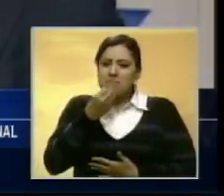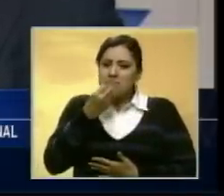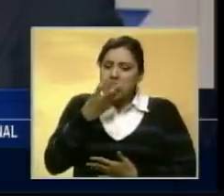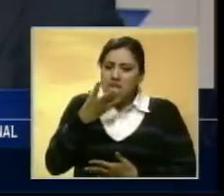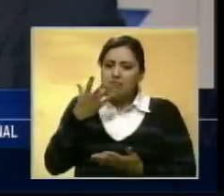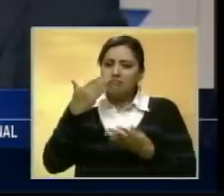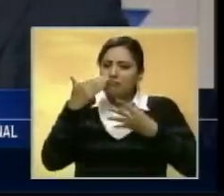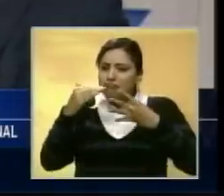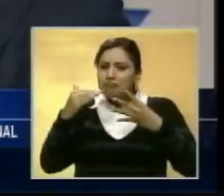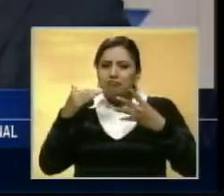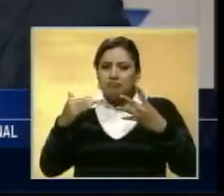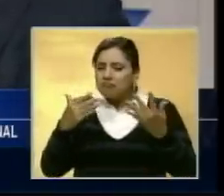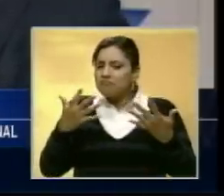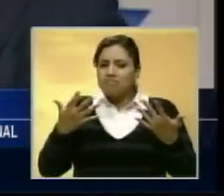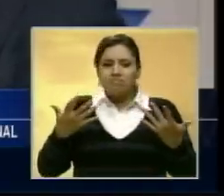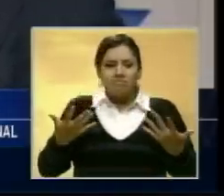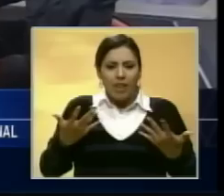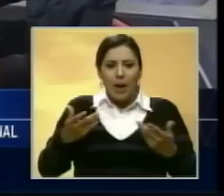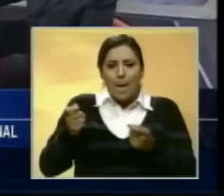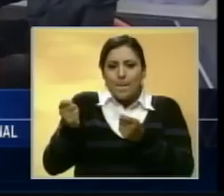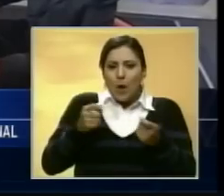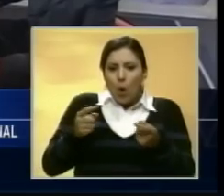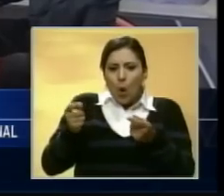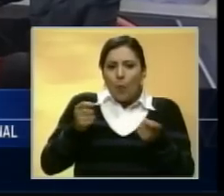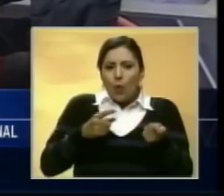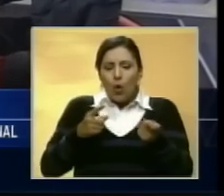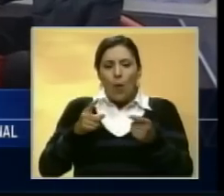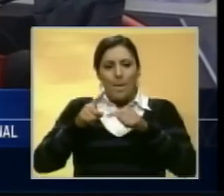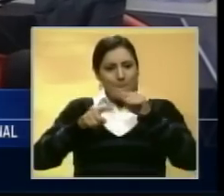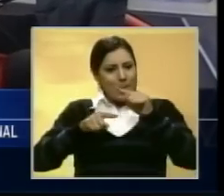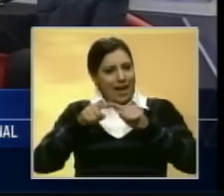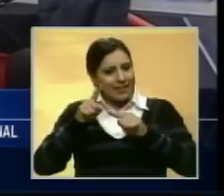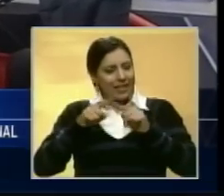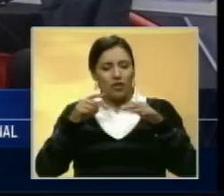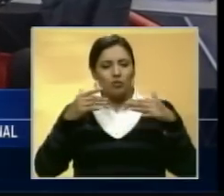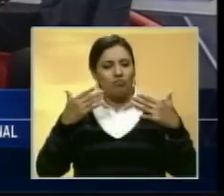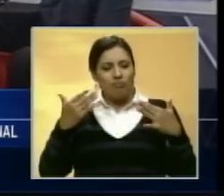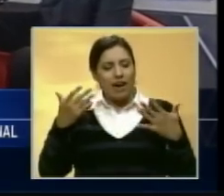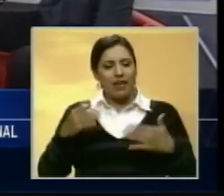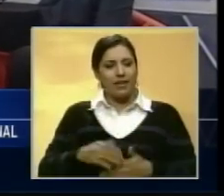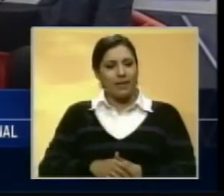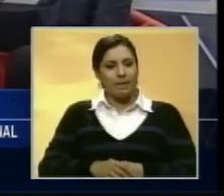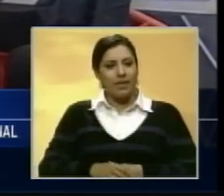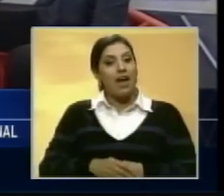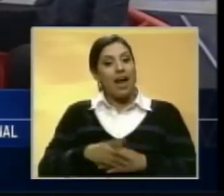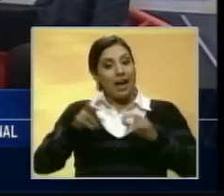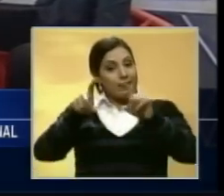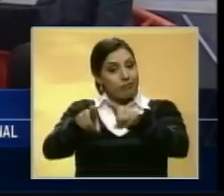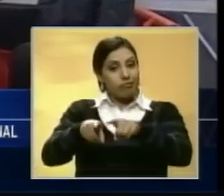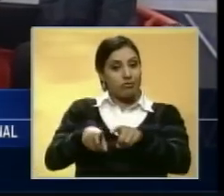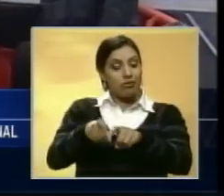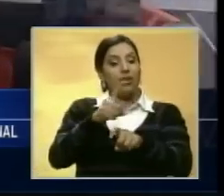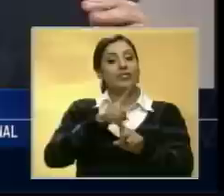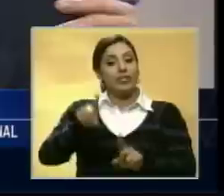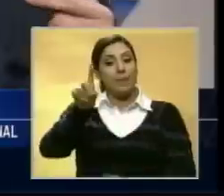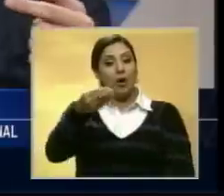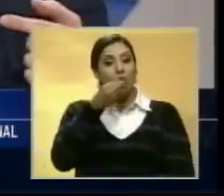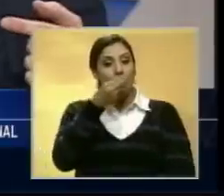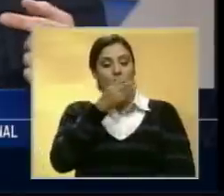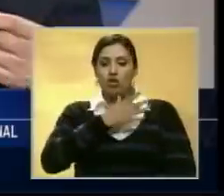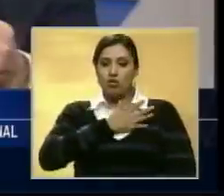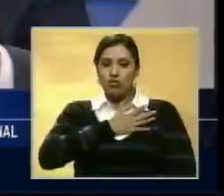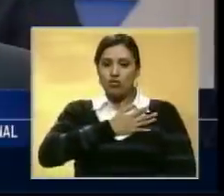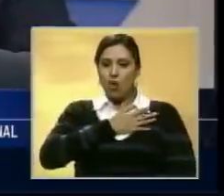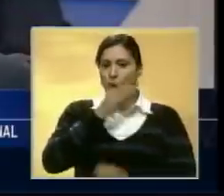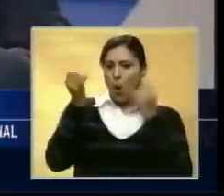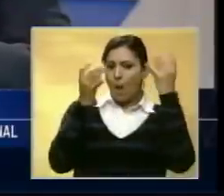en términos de importaciones de insumos, sobre todo para la agroindustria y en alimentos. Yo no me voy a